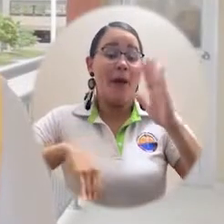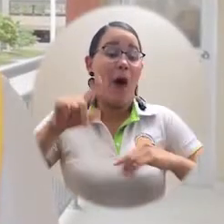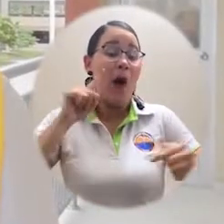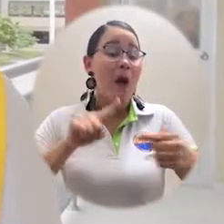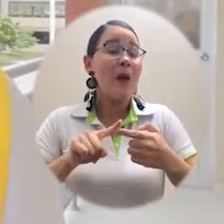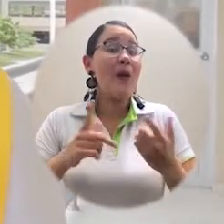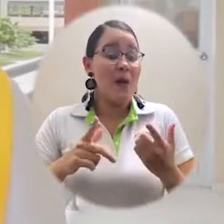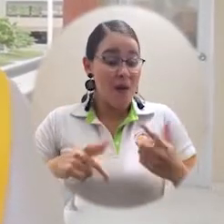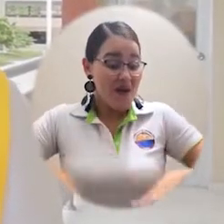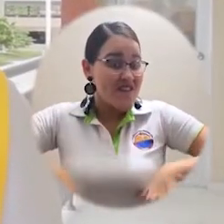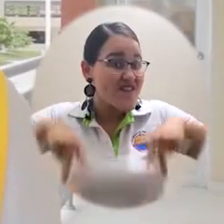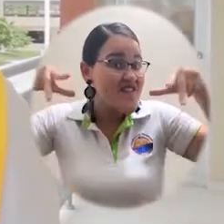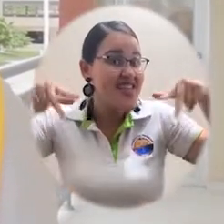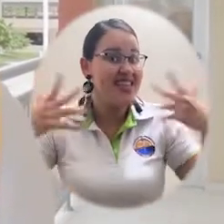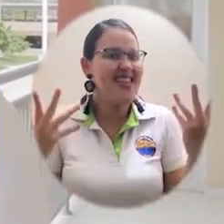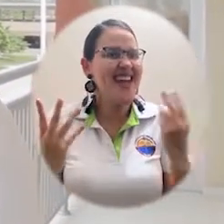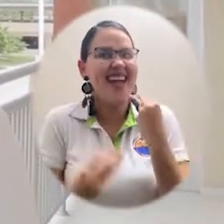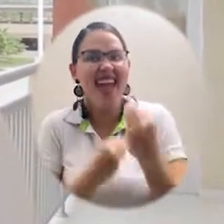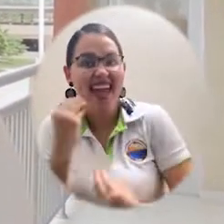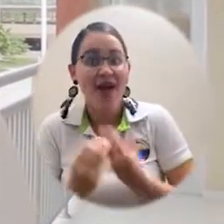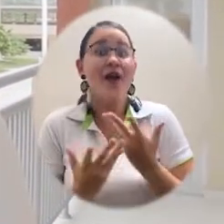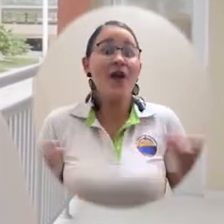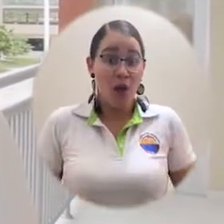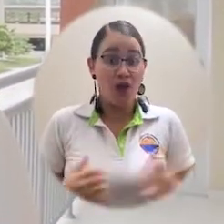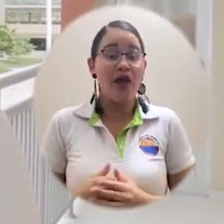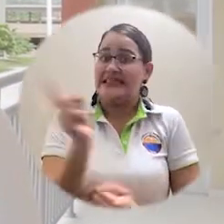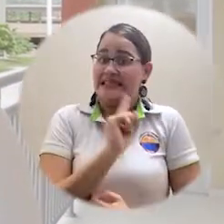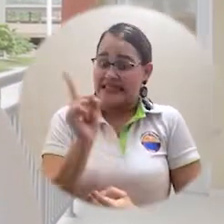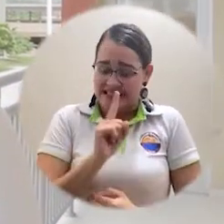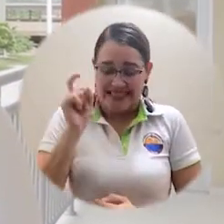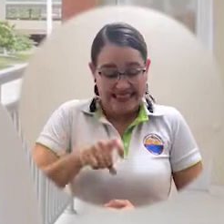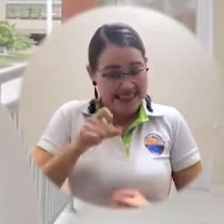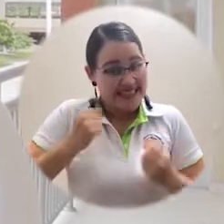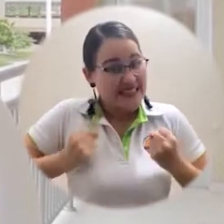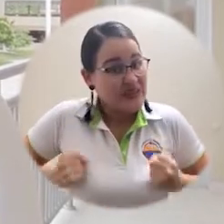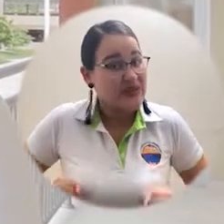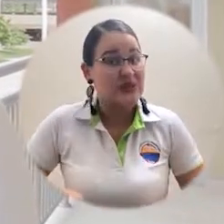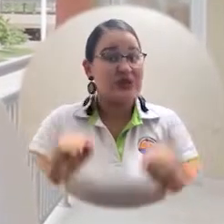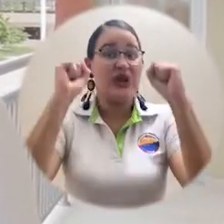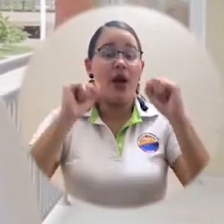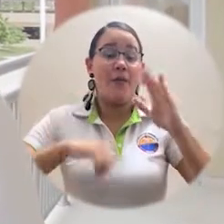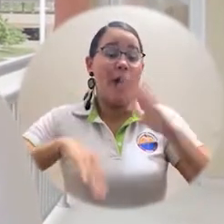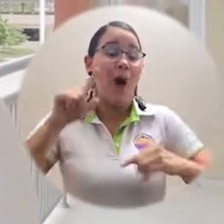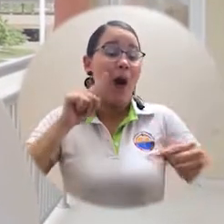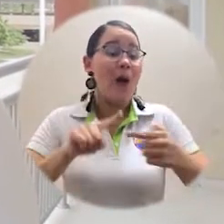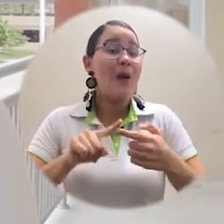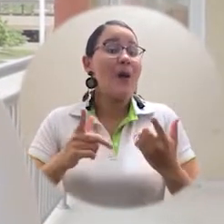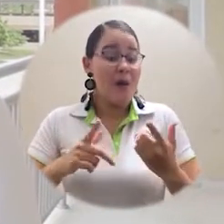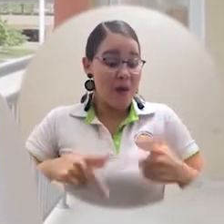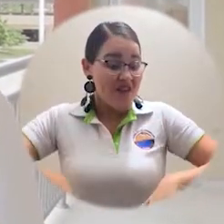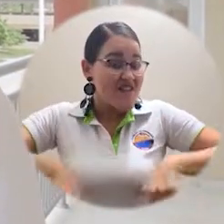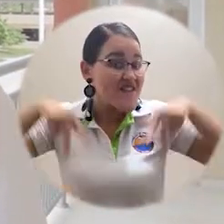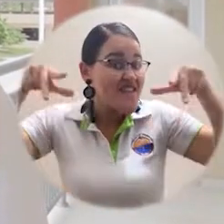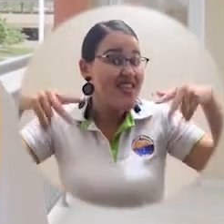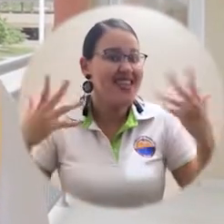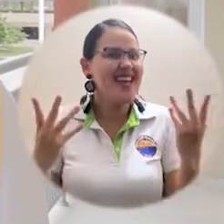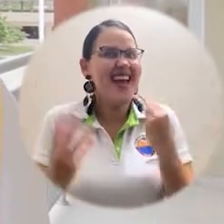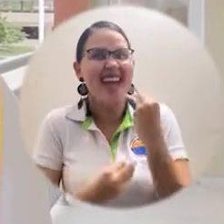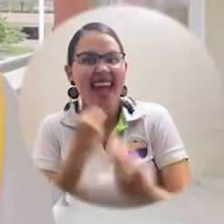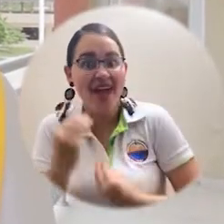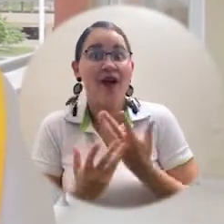es todo un proyecto de vida. Entonces tener por lo menos ese reconocimiento, no tanto para uno sino para las